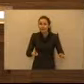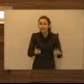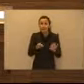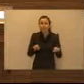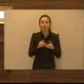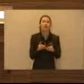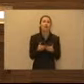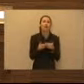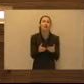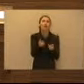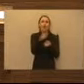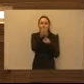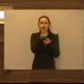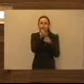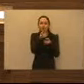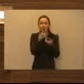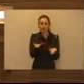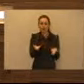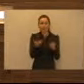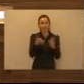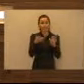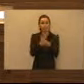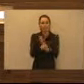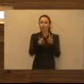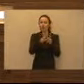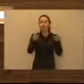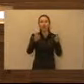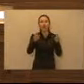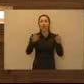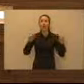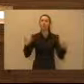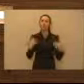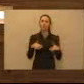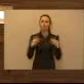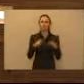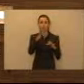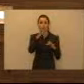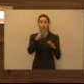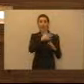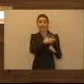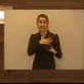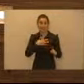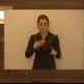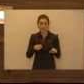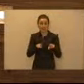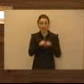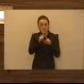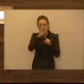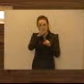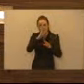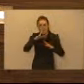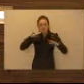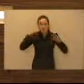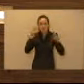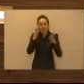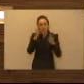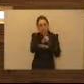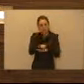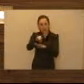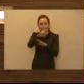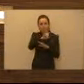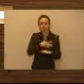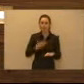demores de los informes, lo cual es una cuestión muy grave. Persisten en la ocultación, persisten en el engaño, no quieren